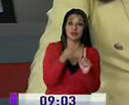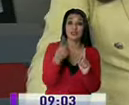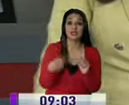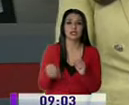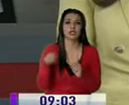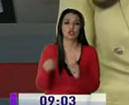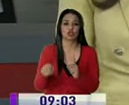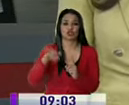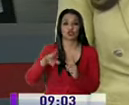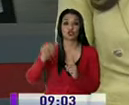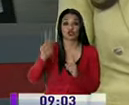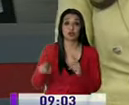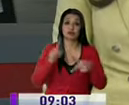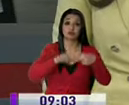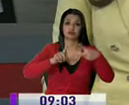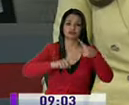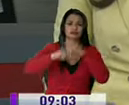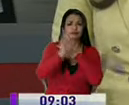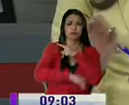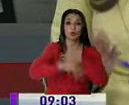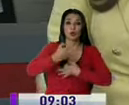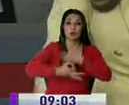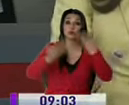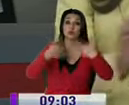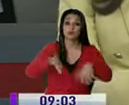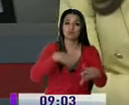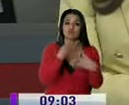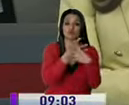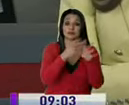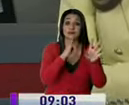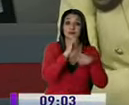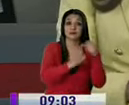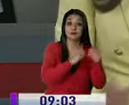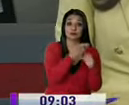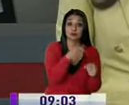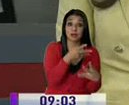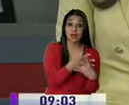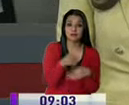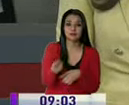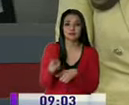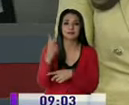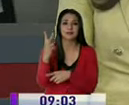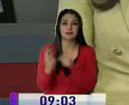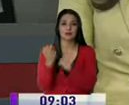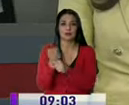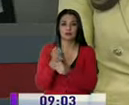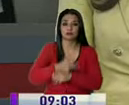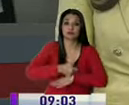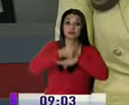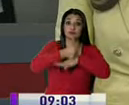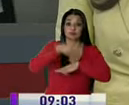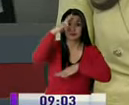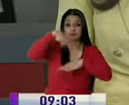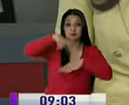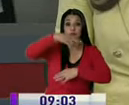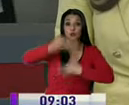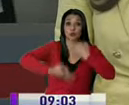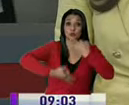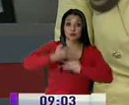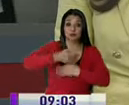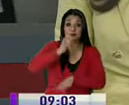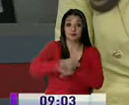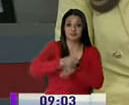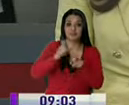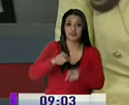y su hijo, John Pollitt, fueron sentenciados a 6 y 3 años de prisión. El Tribunal de la Corte Nacional de Justicia además dictaminó que